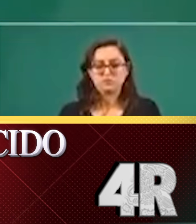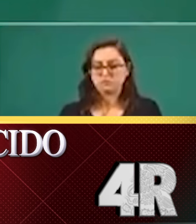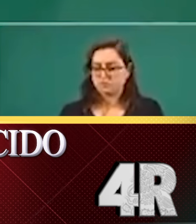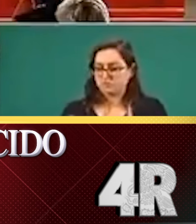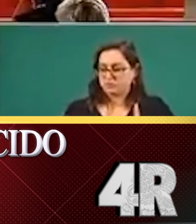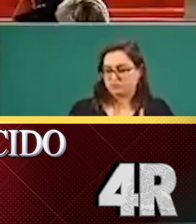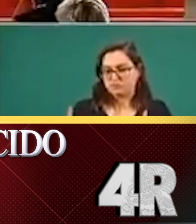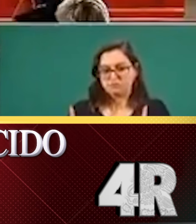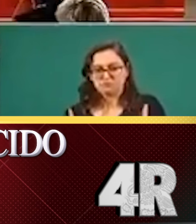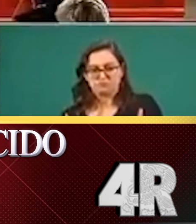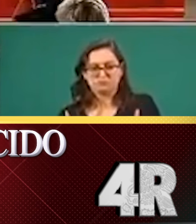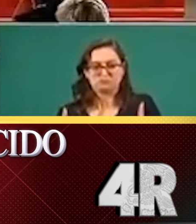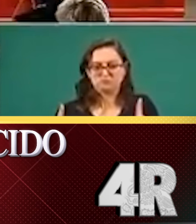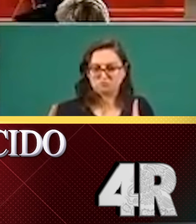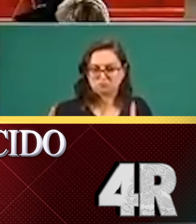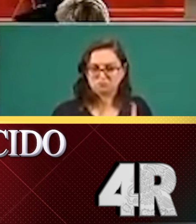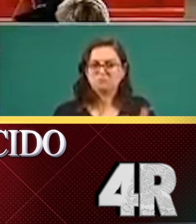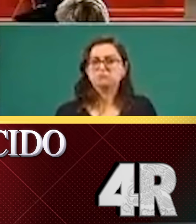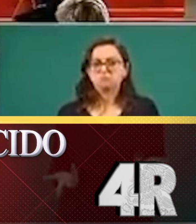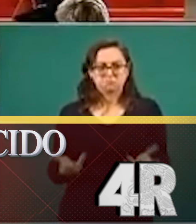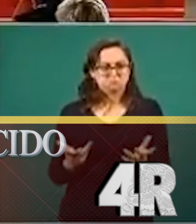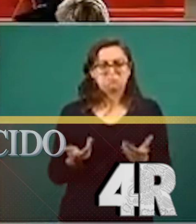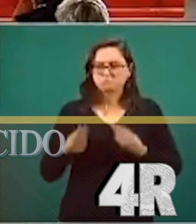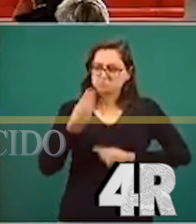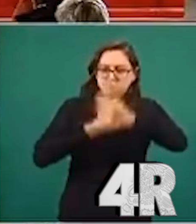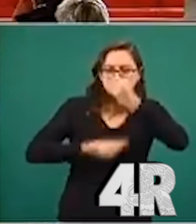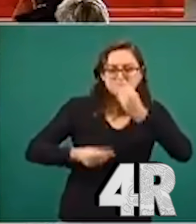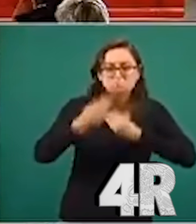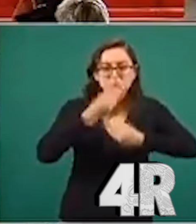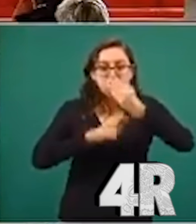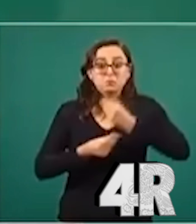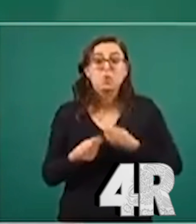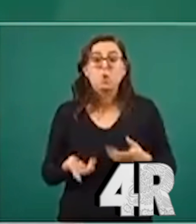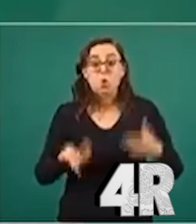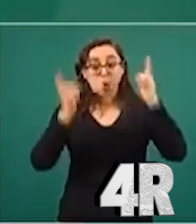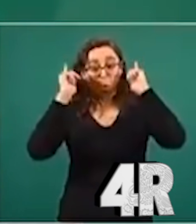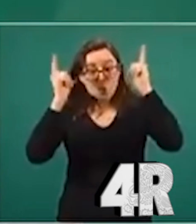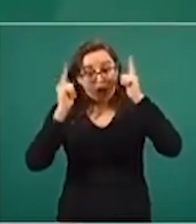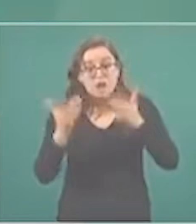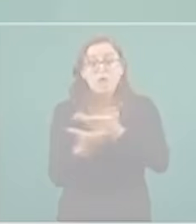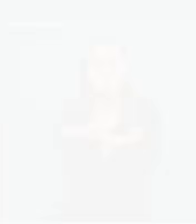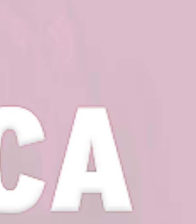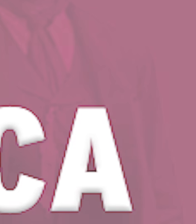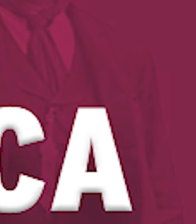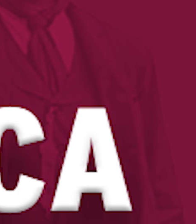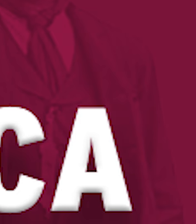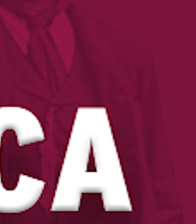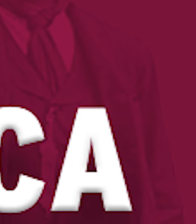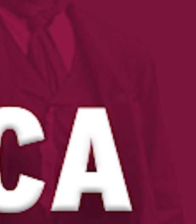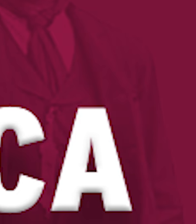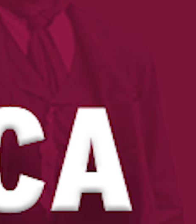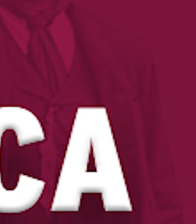haberlo saludado en este video. ¡Hasta luego!